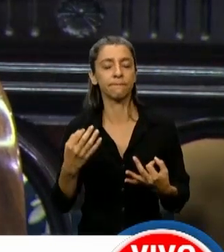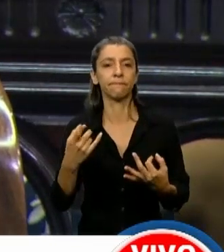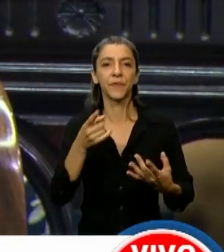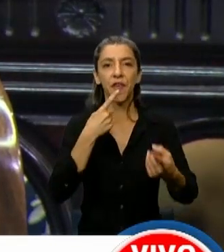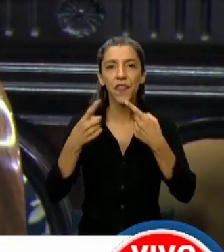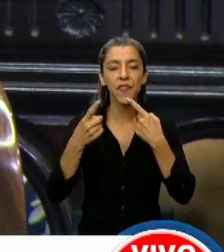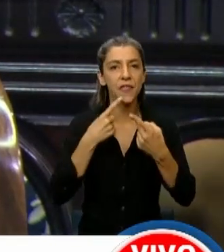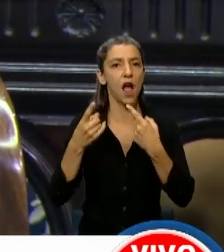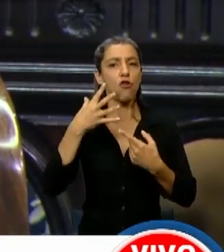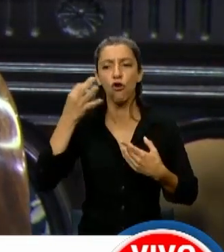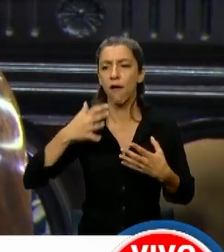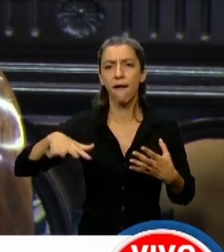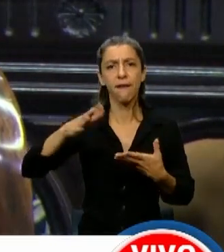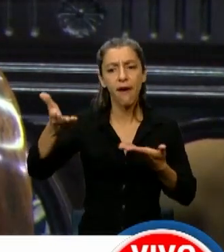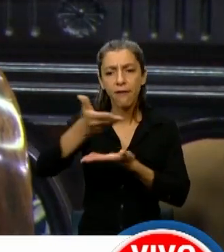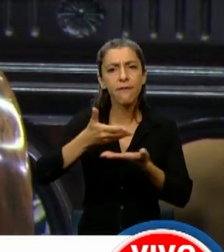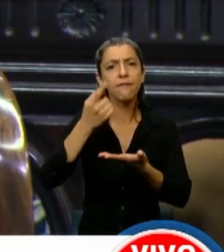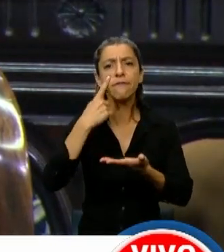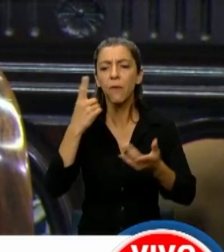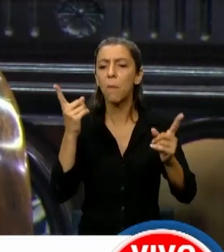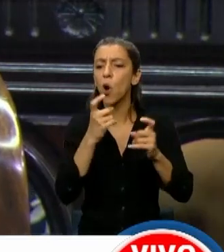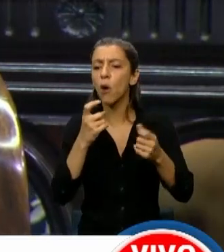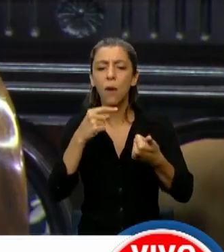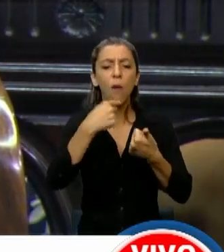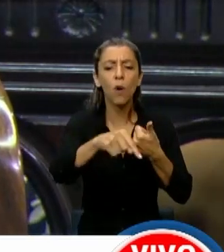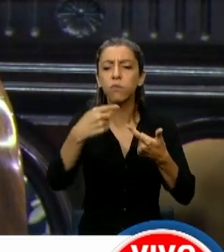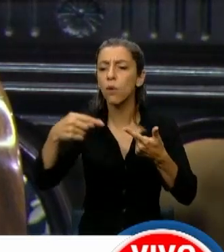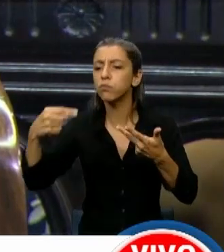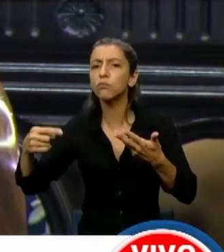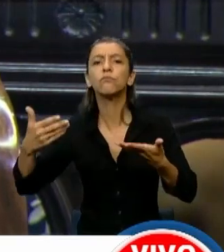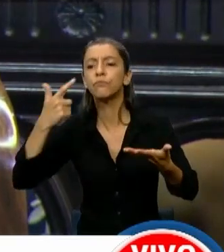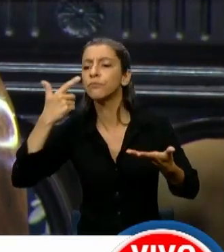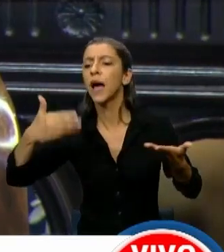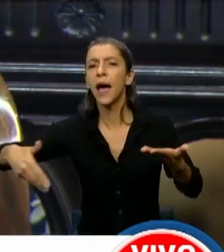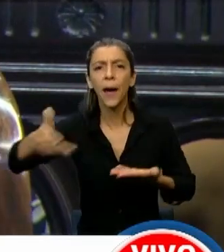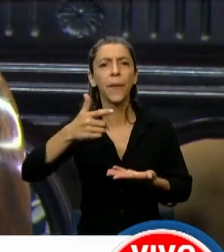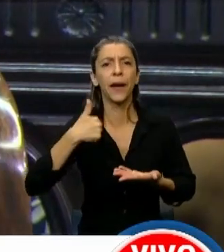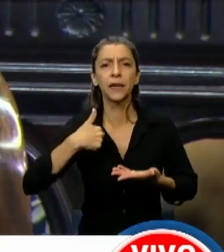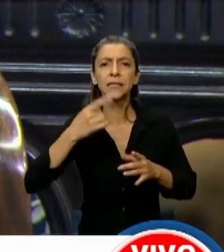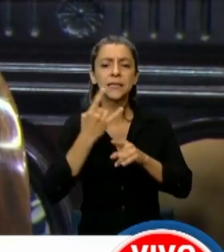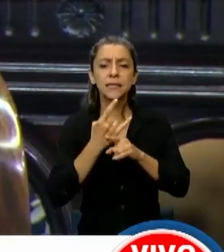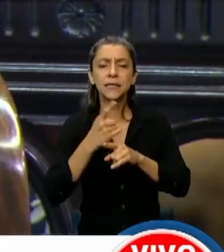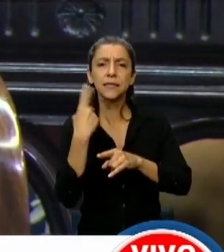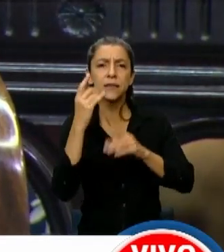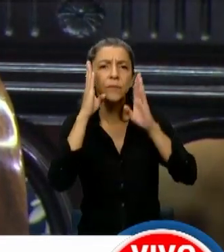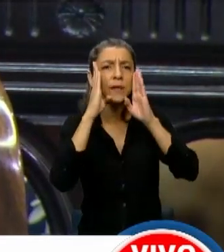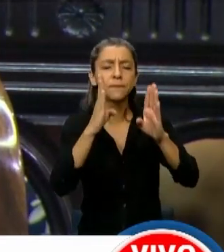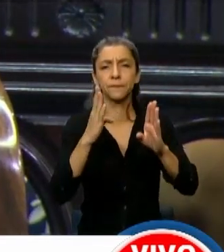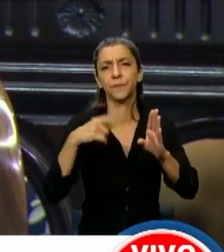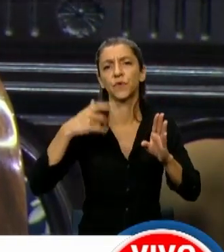real, poniendo los problemas sobre la mesa y de cara a la sociedad. Hace un mes que la sociedad